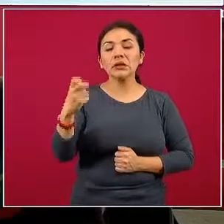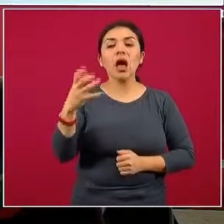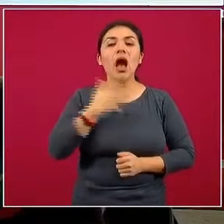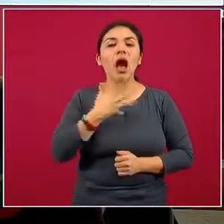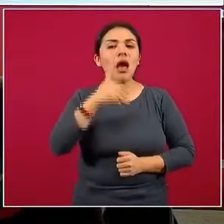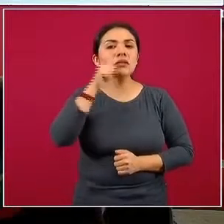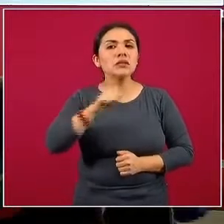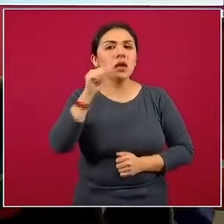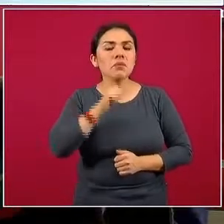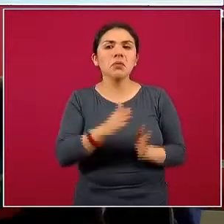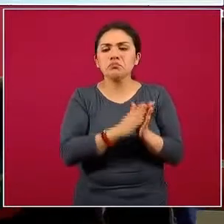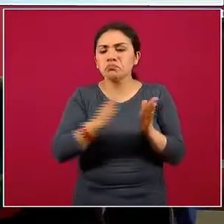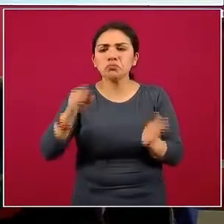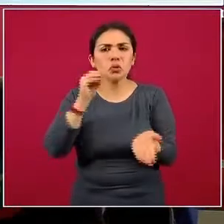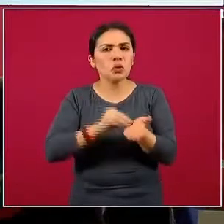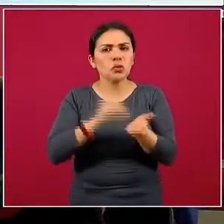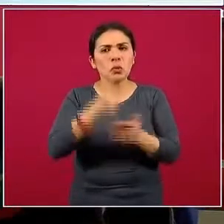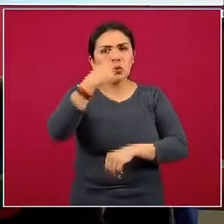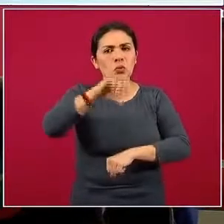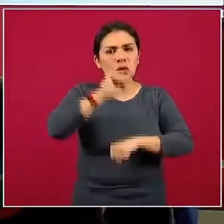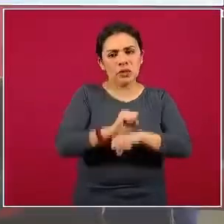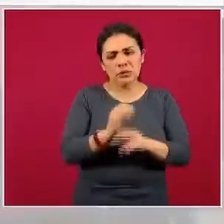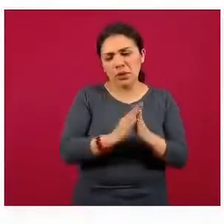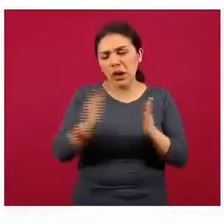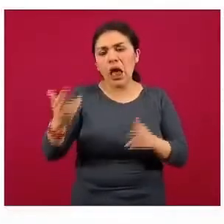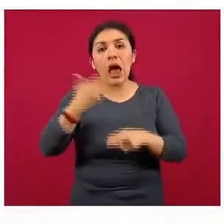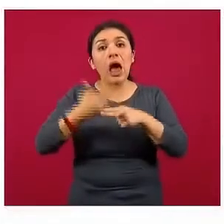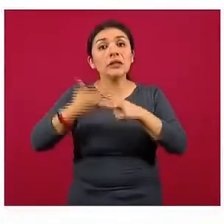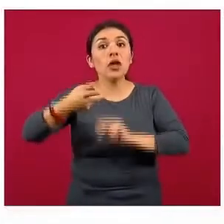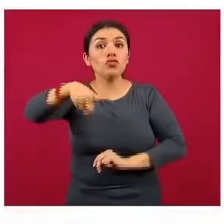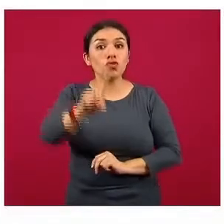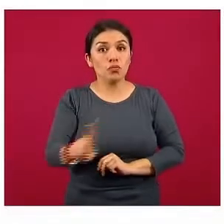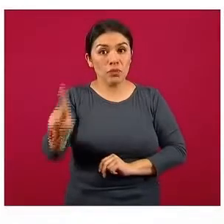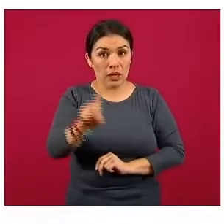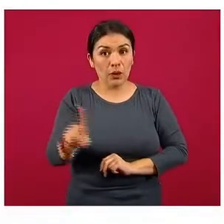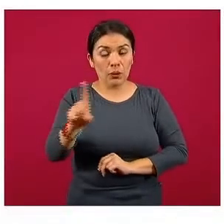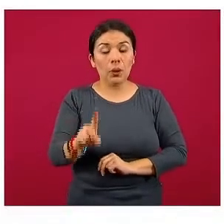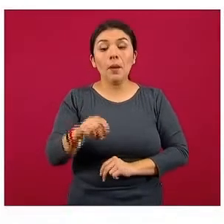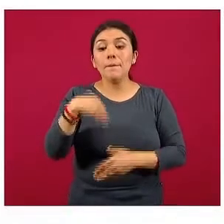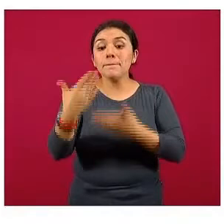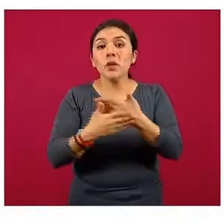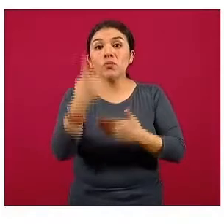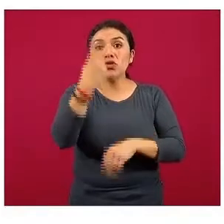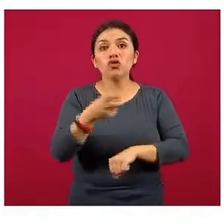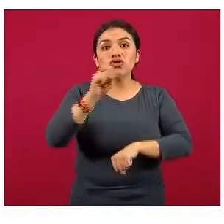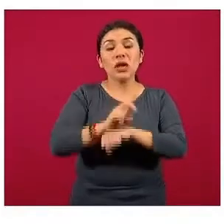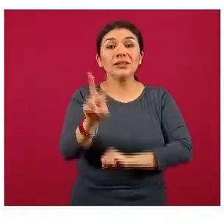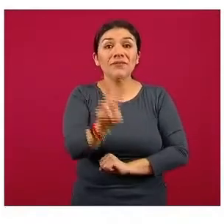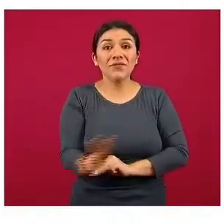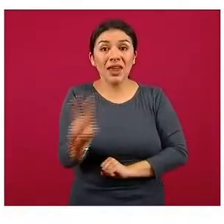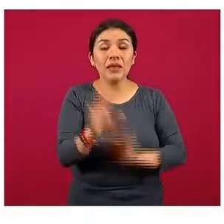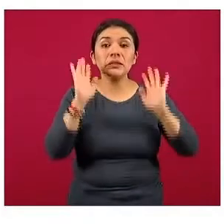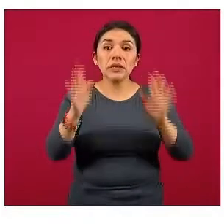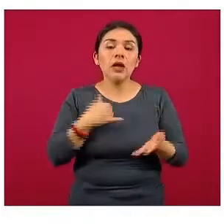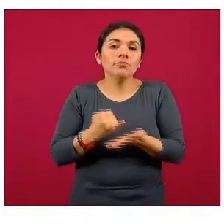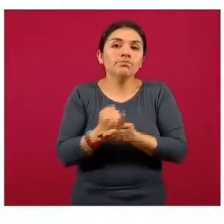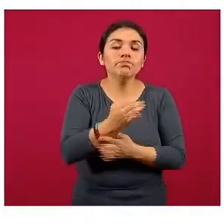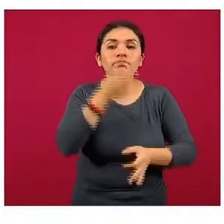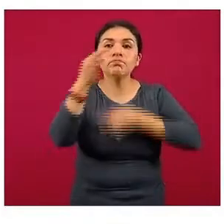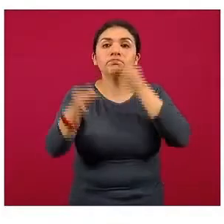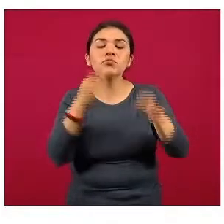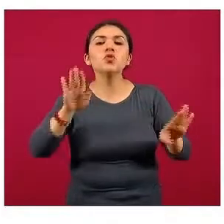está vigente todavía toda esta semana y hasta el día domingo. En 2 días más, el día viernes, estaremos publicando